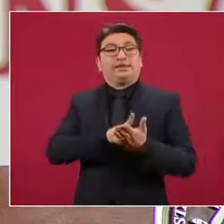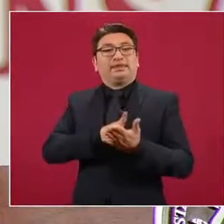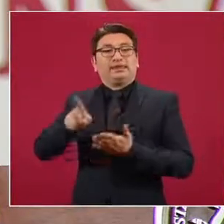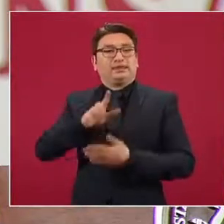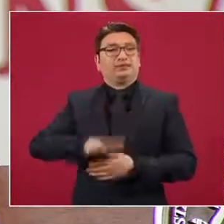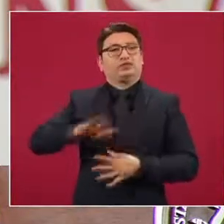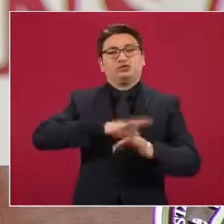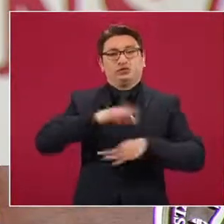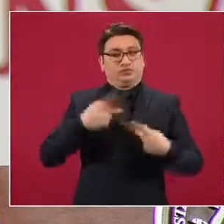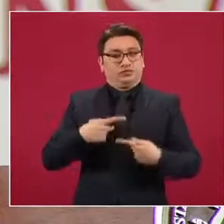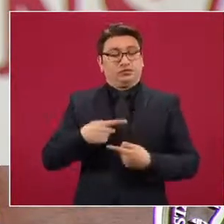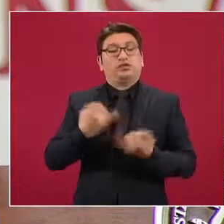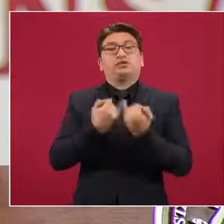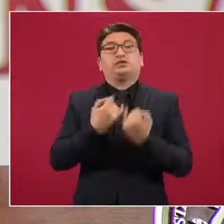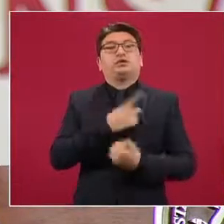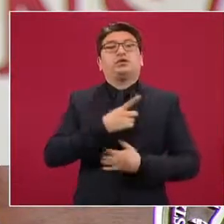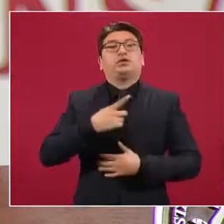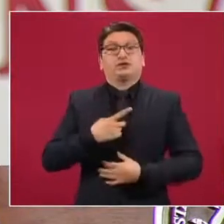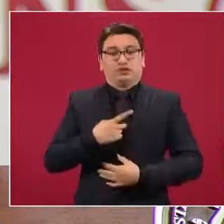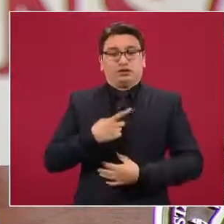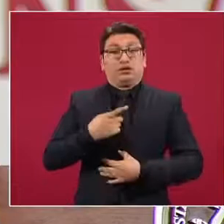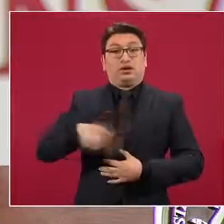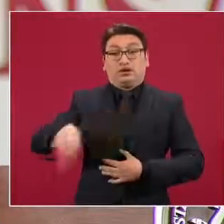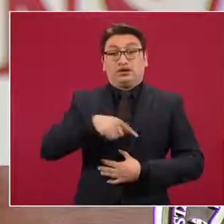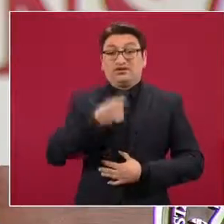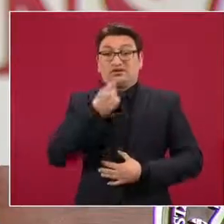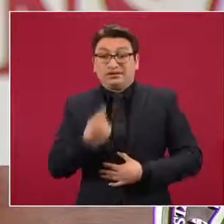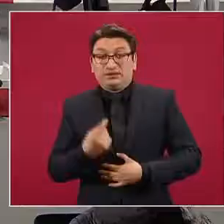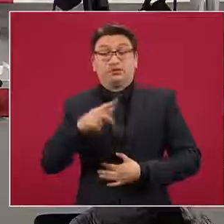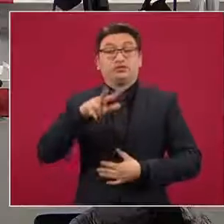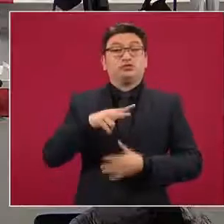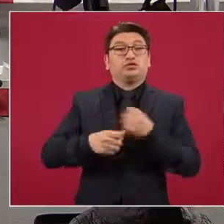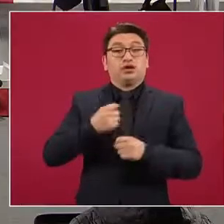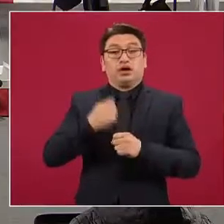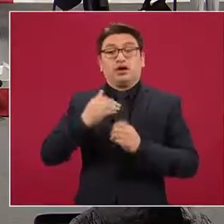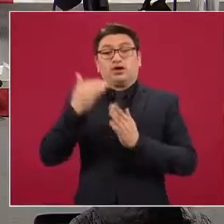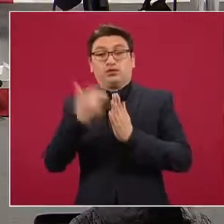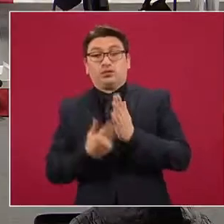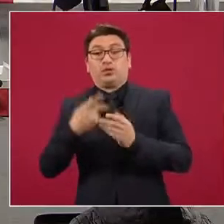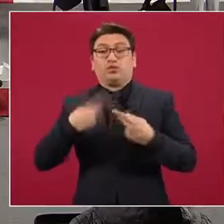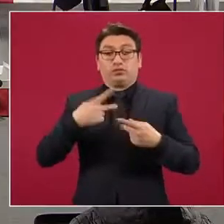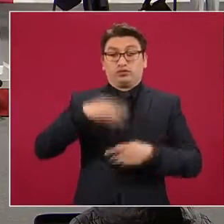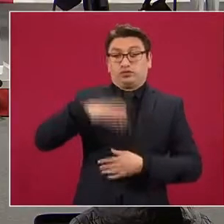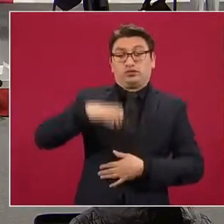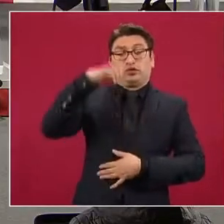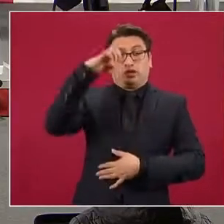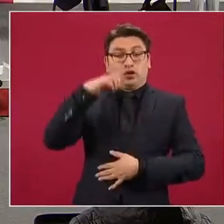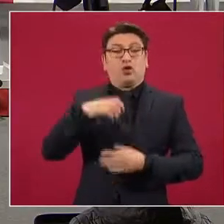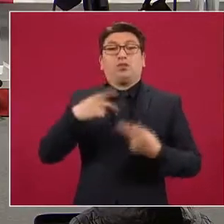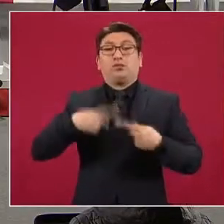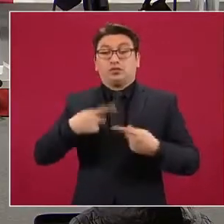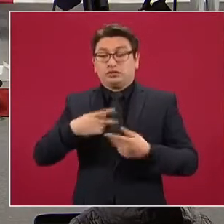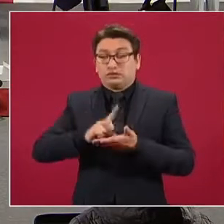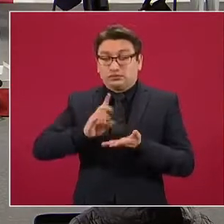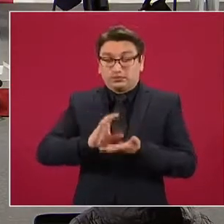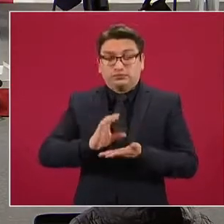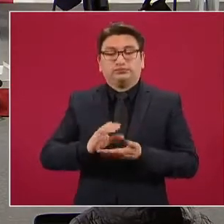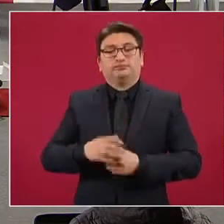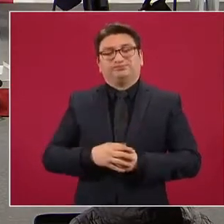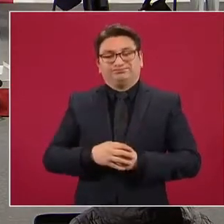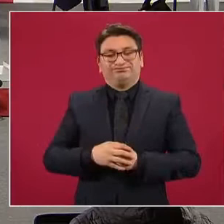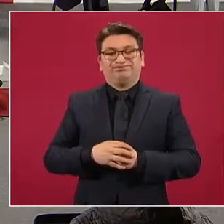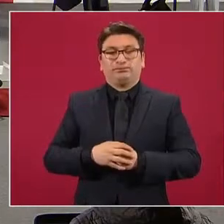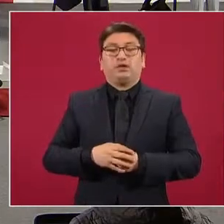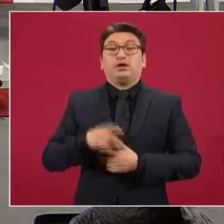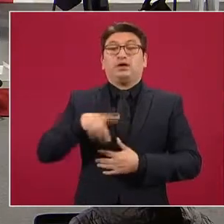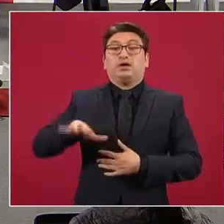un deber del que quedan excluidos los menores de edad, los adultos mayores y personas con capacidades diferentes. Del más